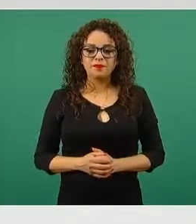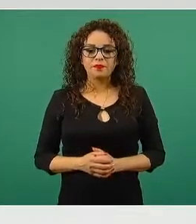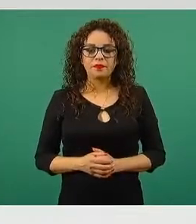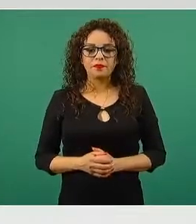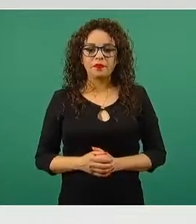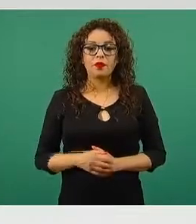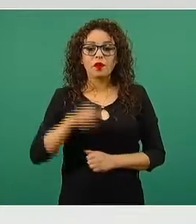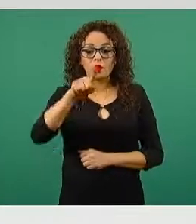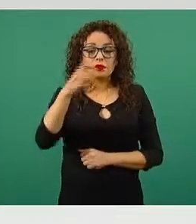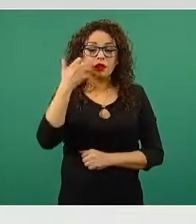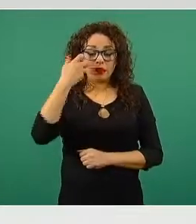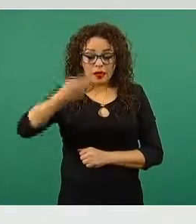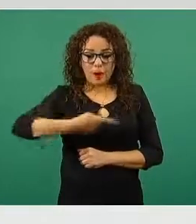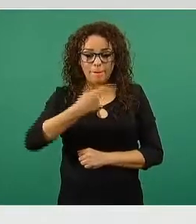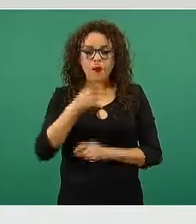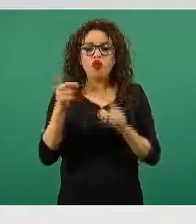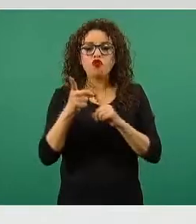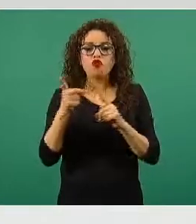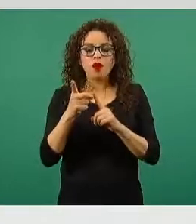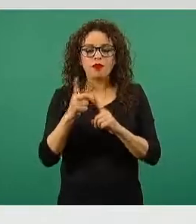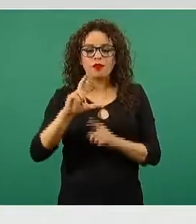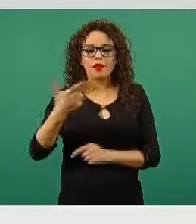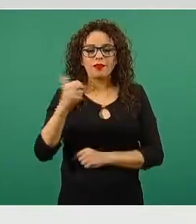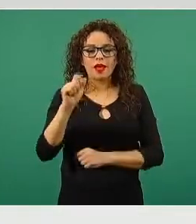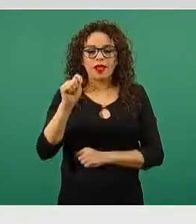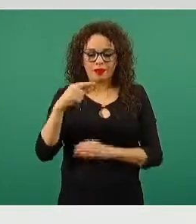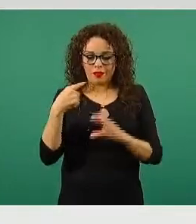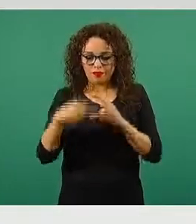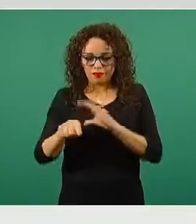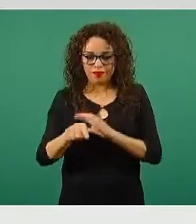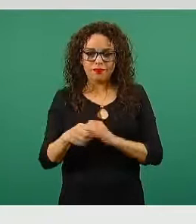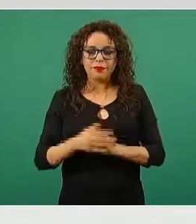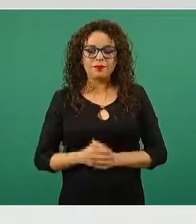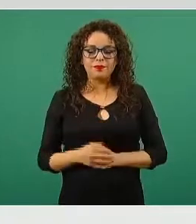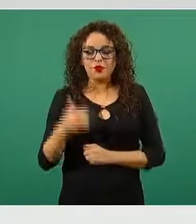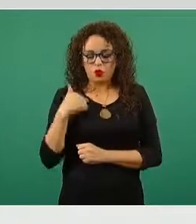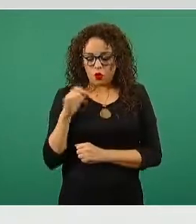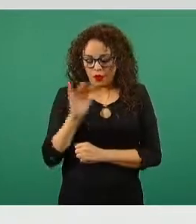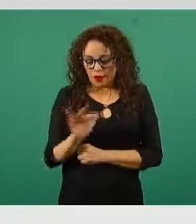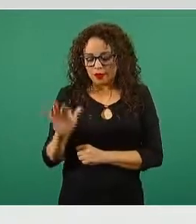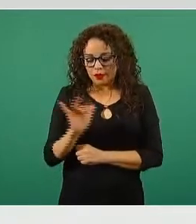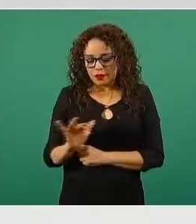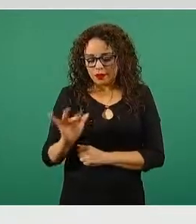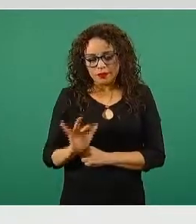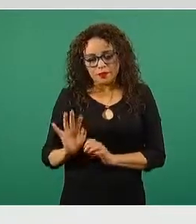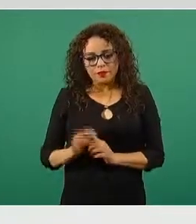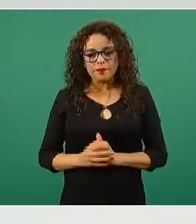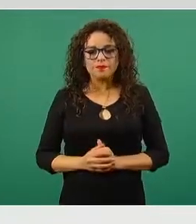gusto le doy lectura. Mientras,